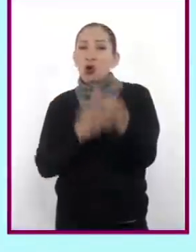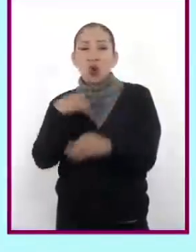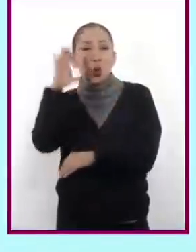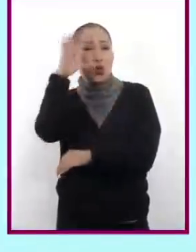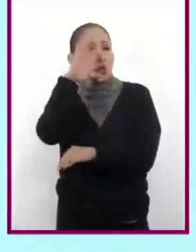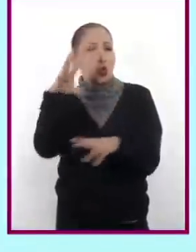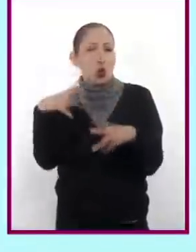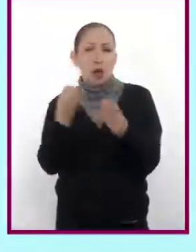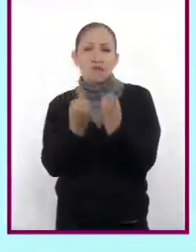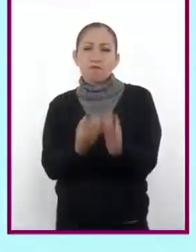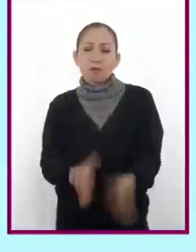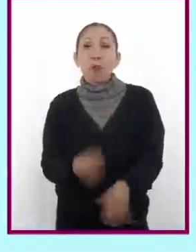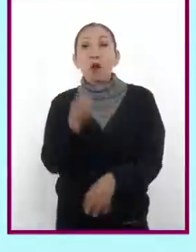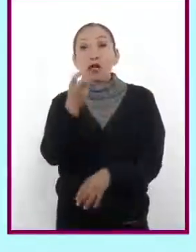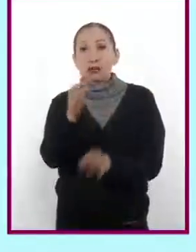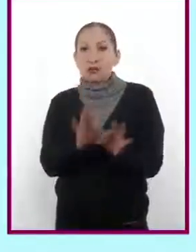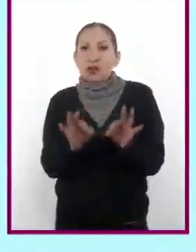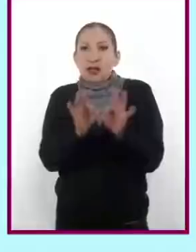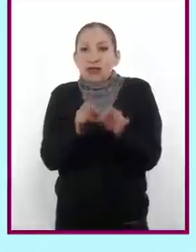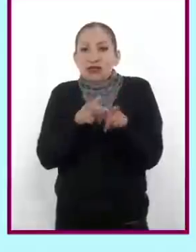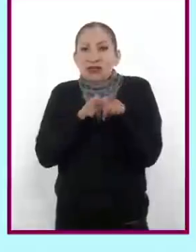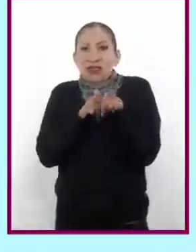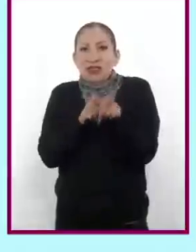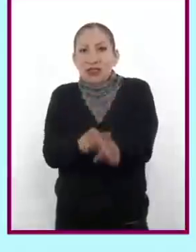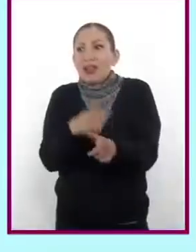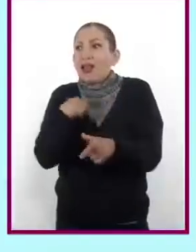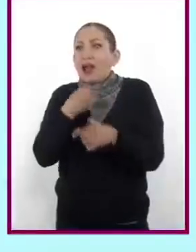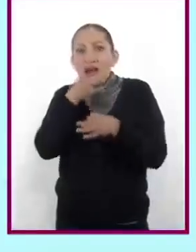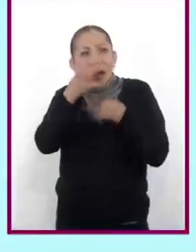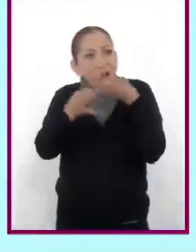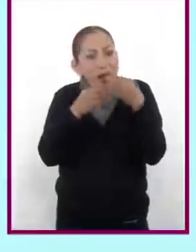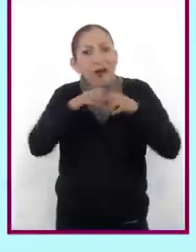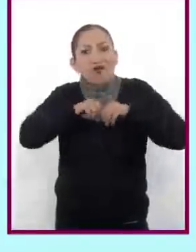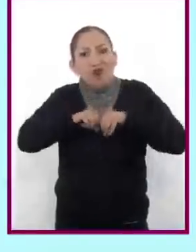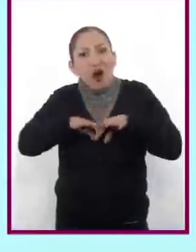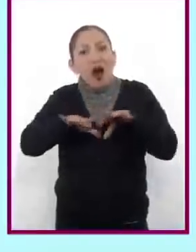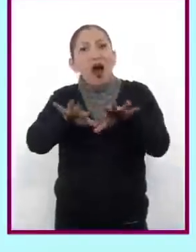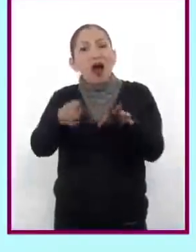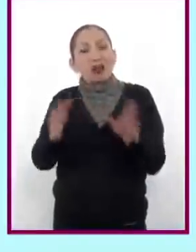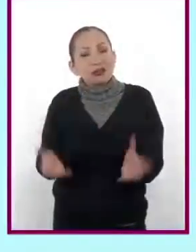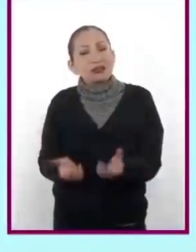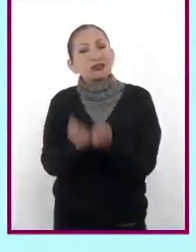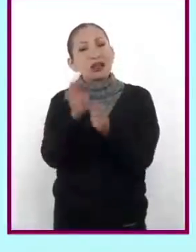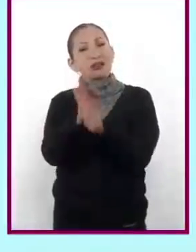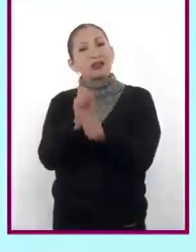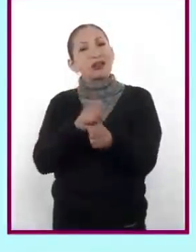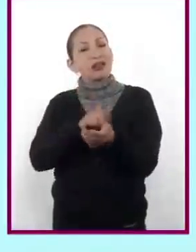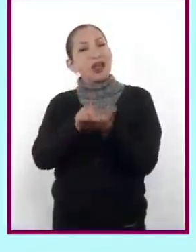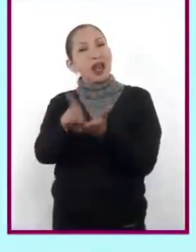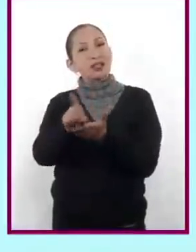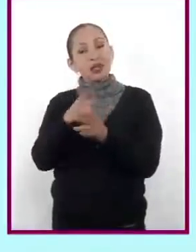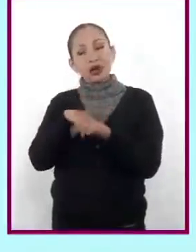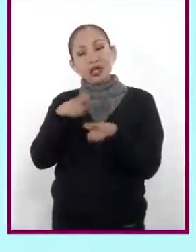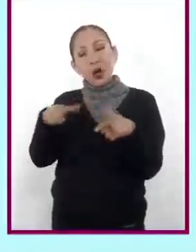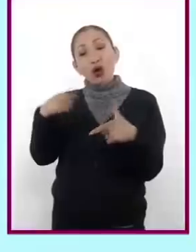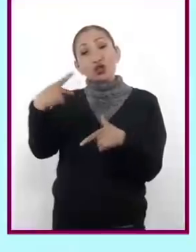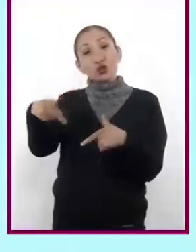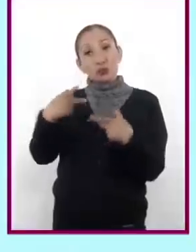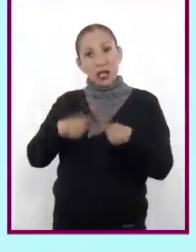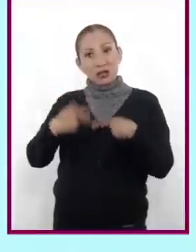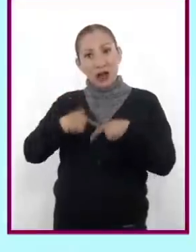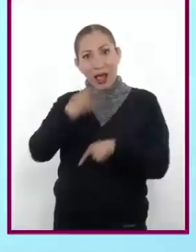De ahí la importancia de conservarlas, difundirlas, reivindicarlas y garantizar los derechos lingüísticos de